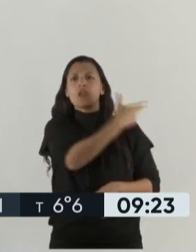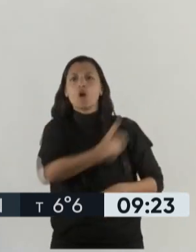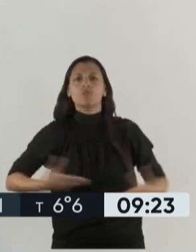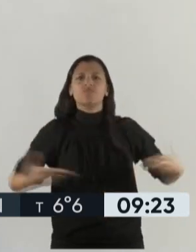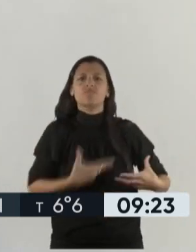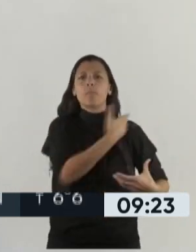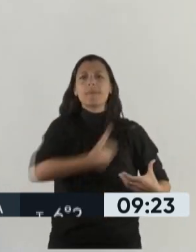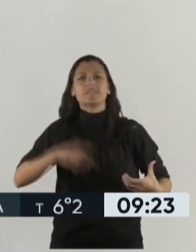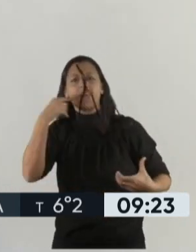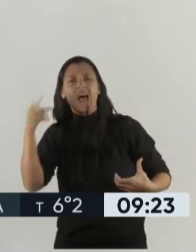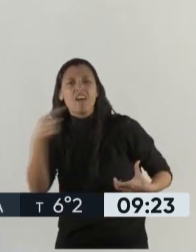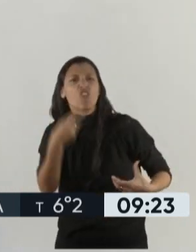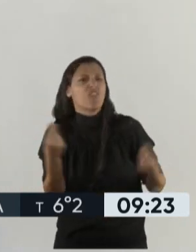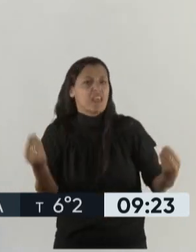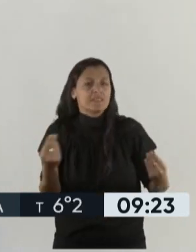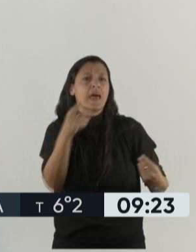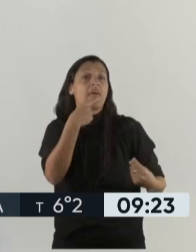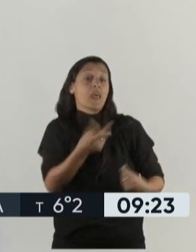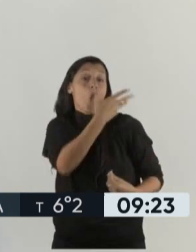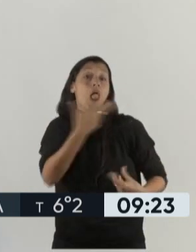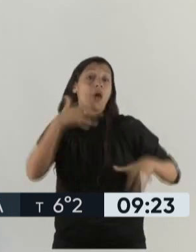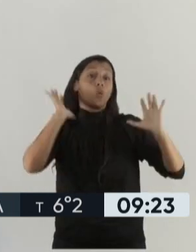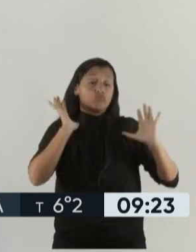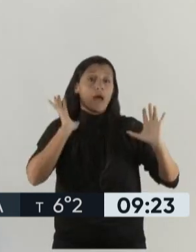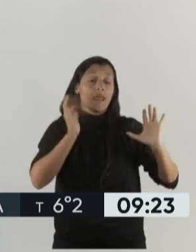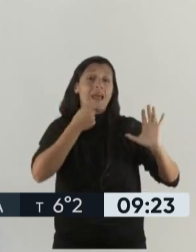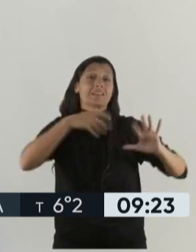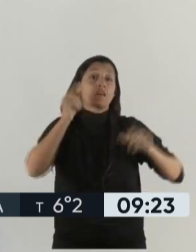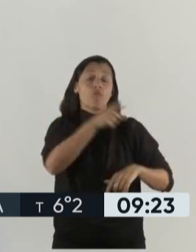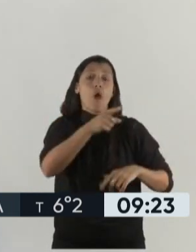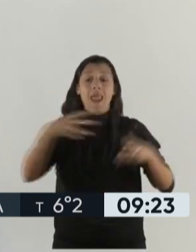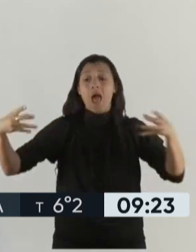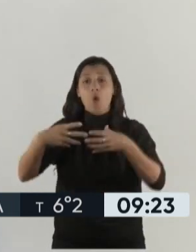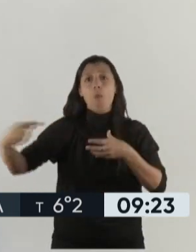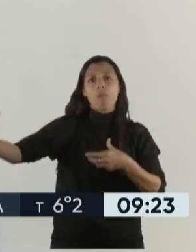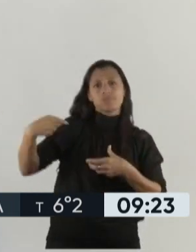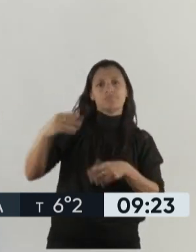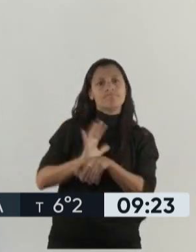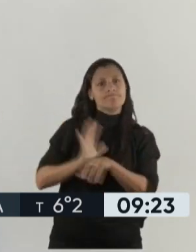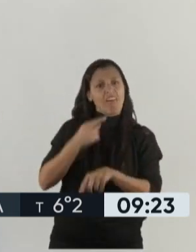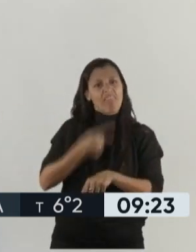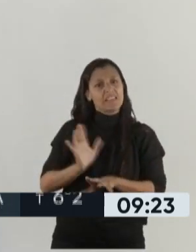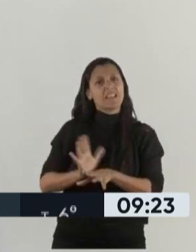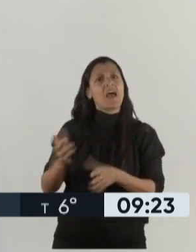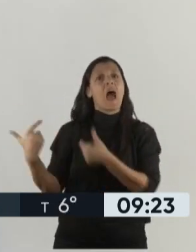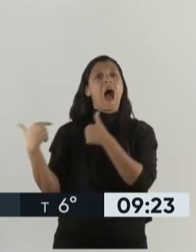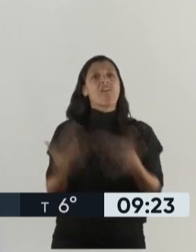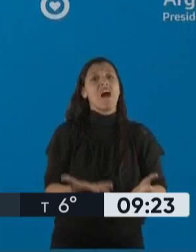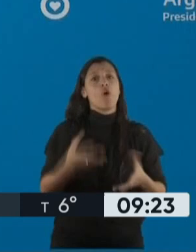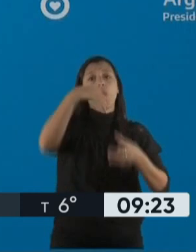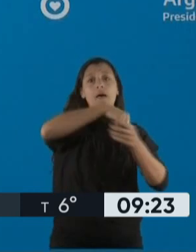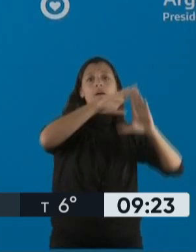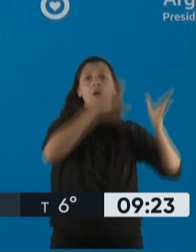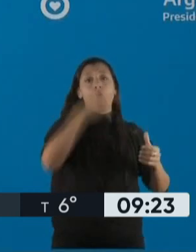El presidente dijo que le gustaría, si no fuera porque la oposición no le daría los votos en el